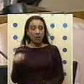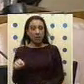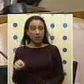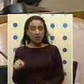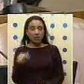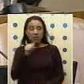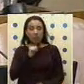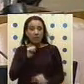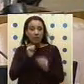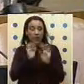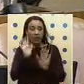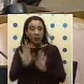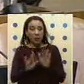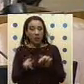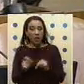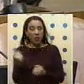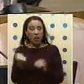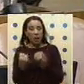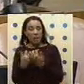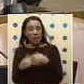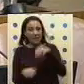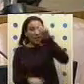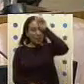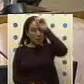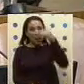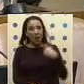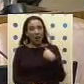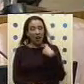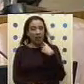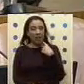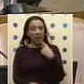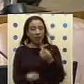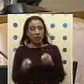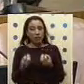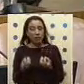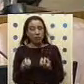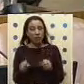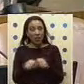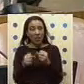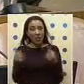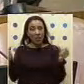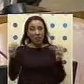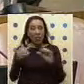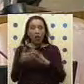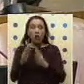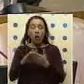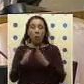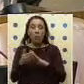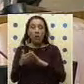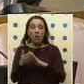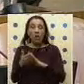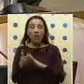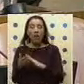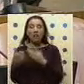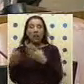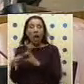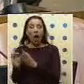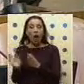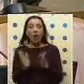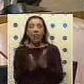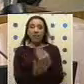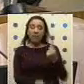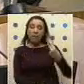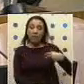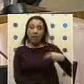parte de la empresa minera y el daño que ésta ha producido, las comunidades se han organizado, lo cual hay que valorar,